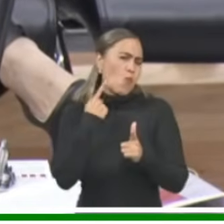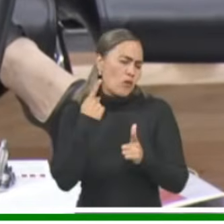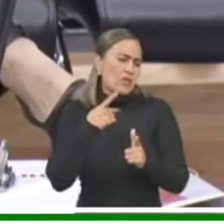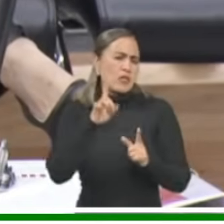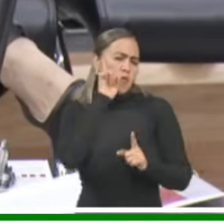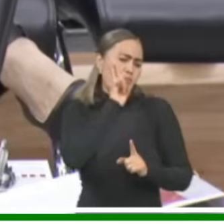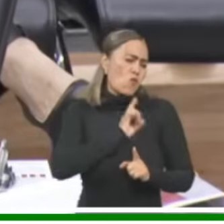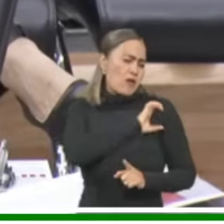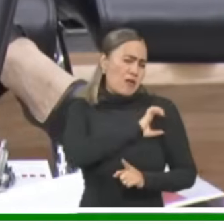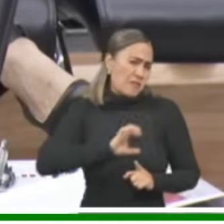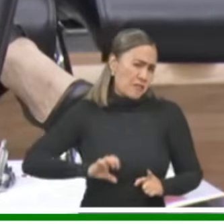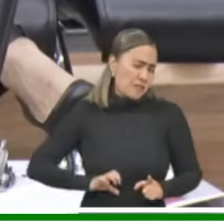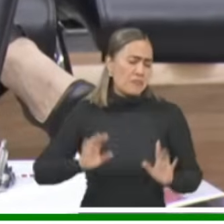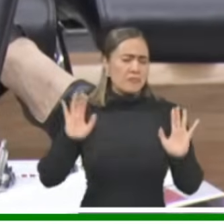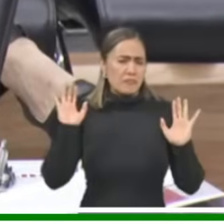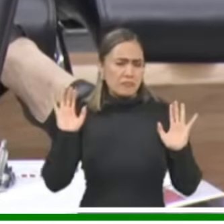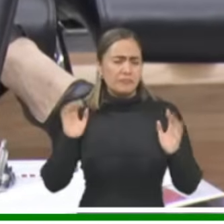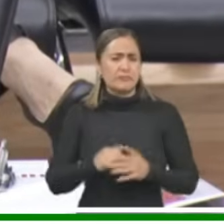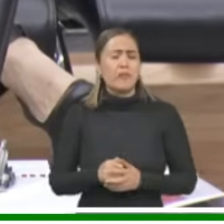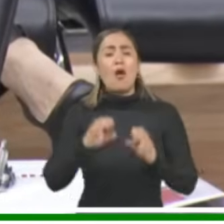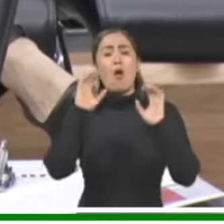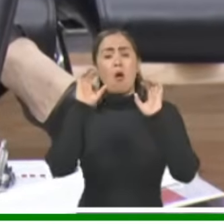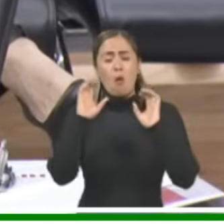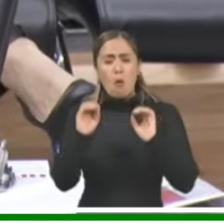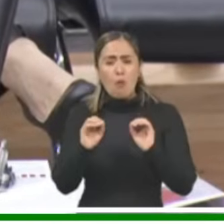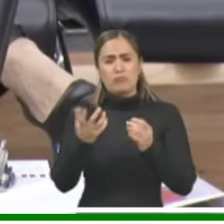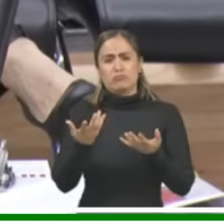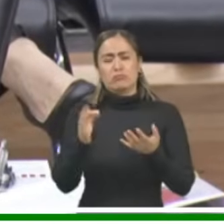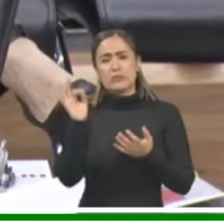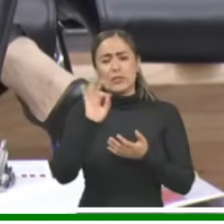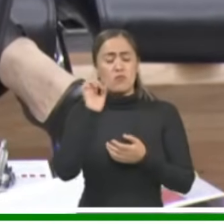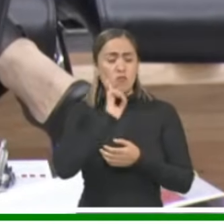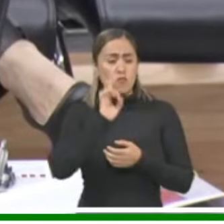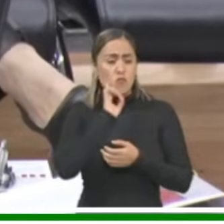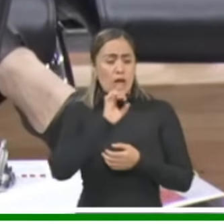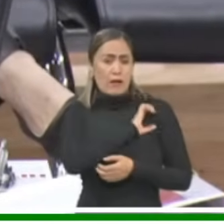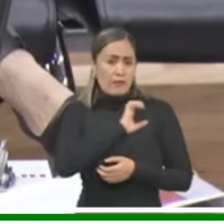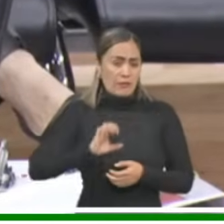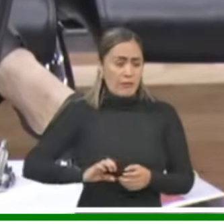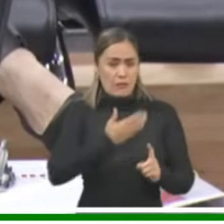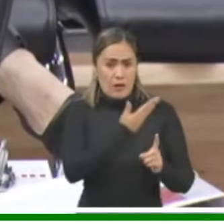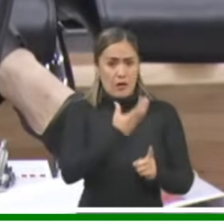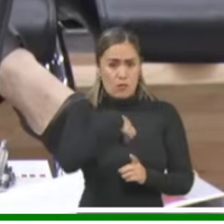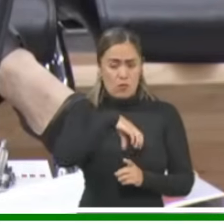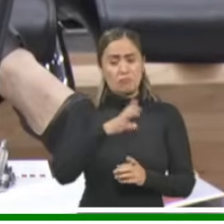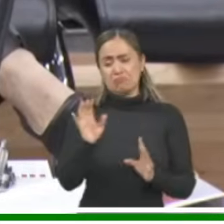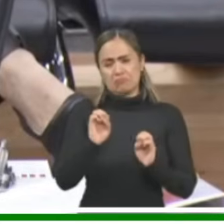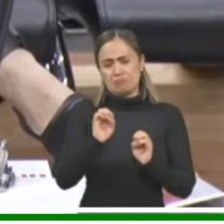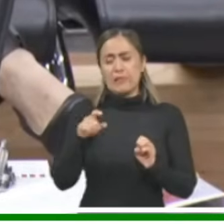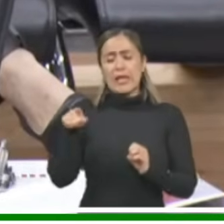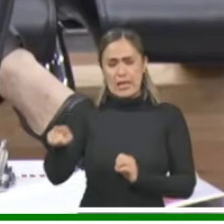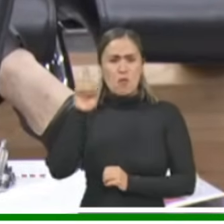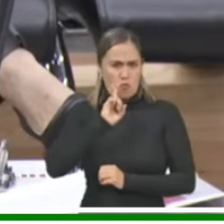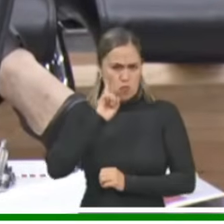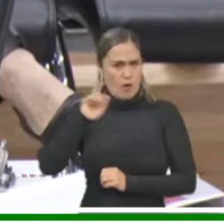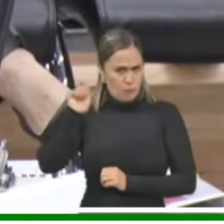candidaturas. Nadie podrá decir que ha manifestado simpatías hacia nuestra candidatura. Es una mujer muy profesional que siempre ha hecho